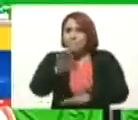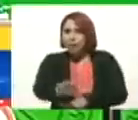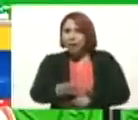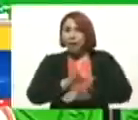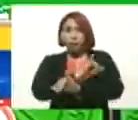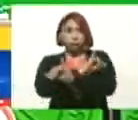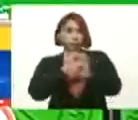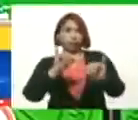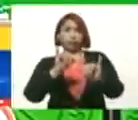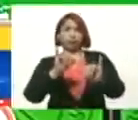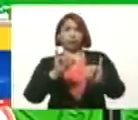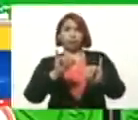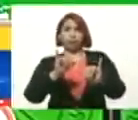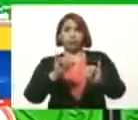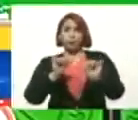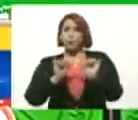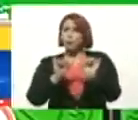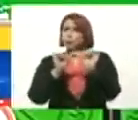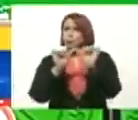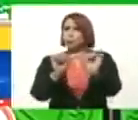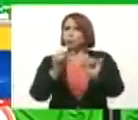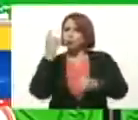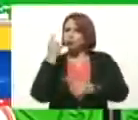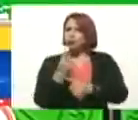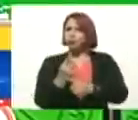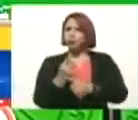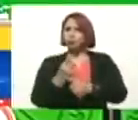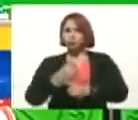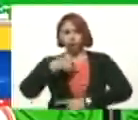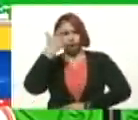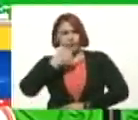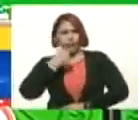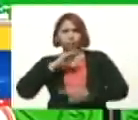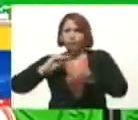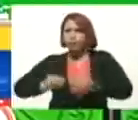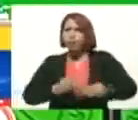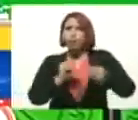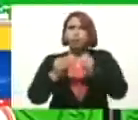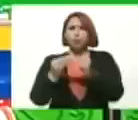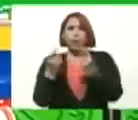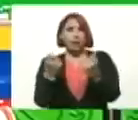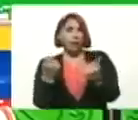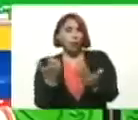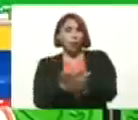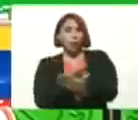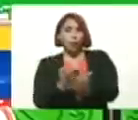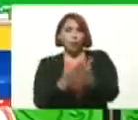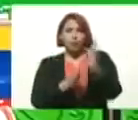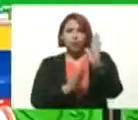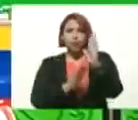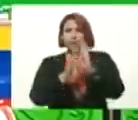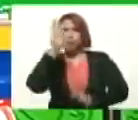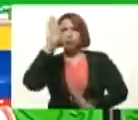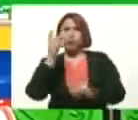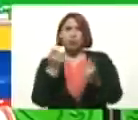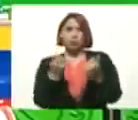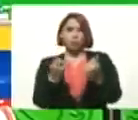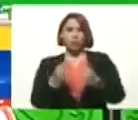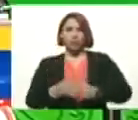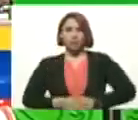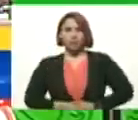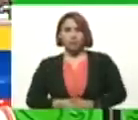ya sostenido, sostenible, firme de recuperación económica, del crecimiento económico,